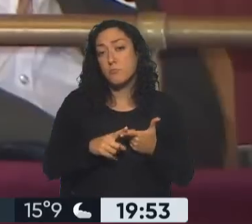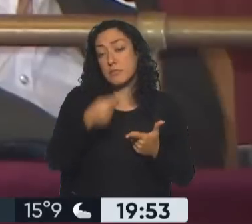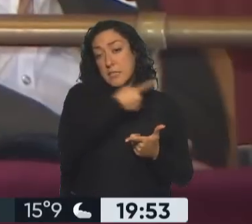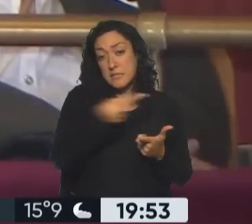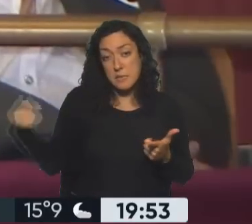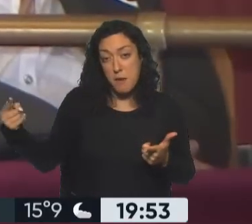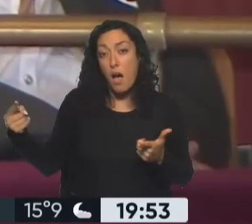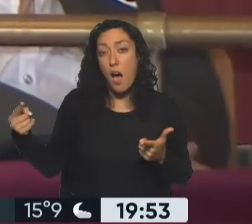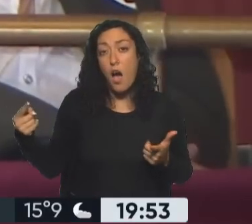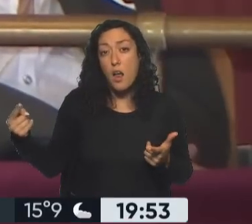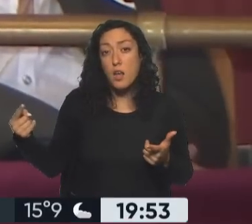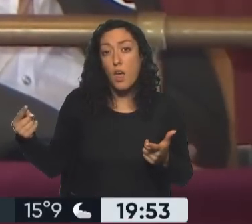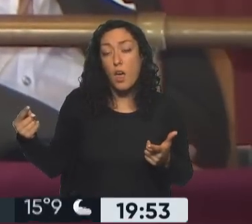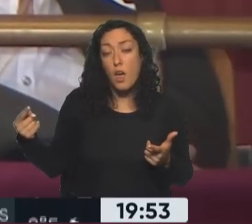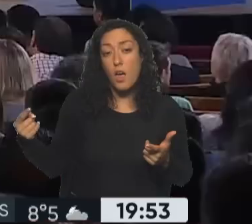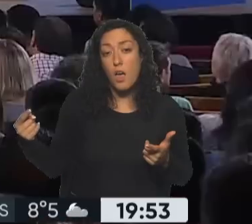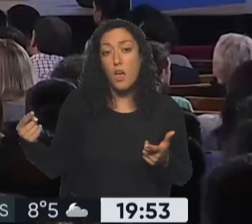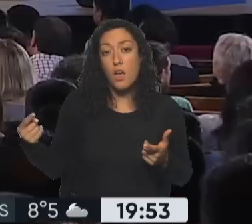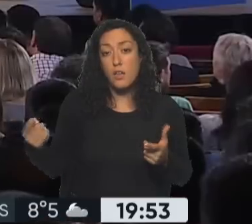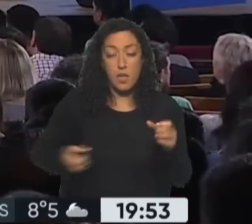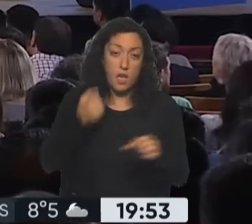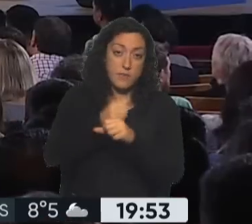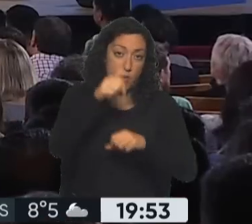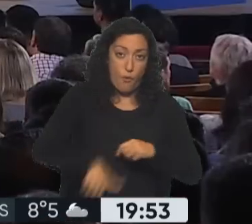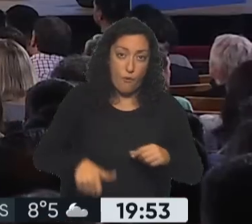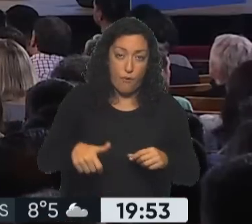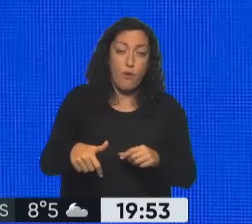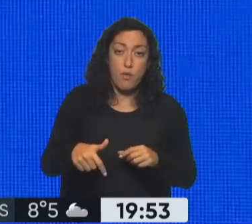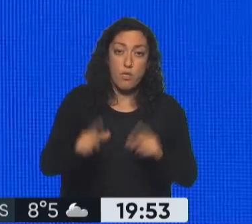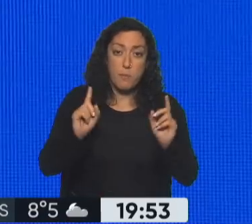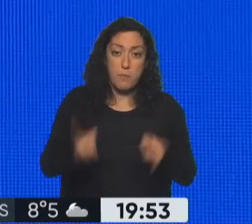semana tuvimos, y todavía hoy,